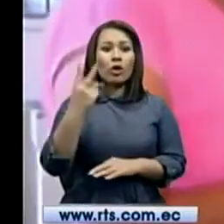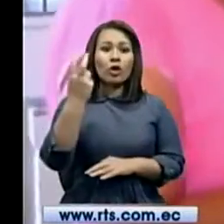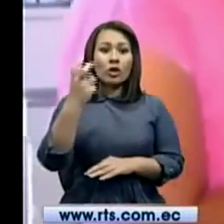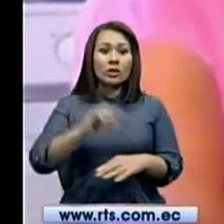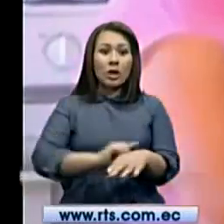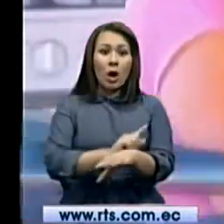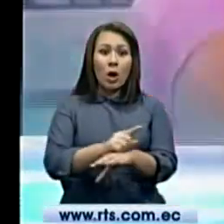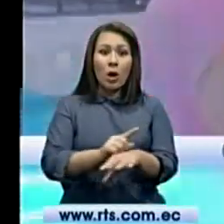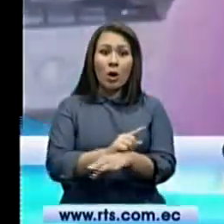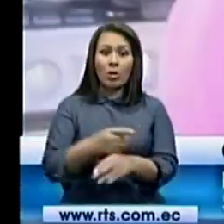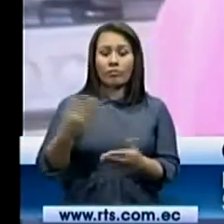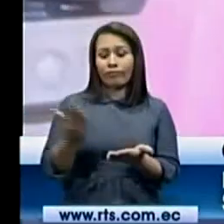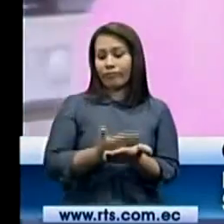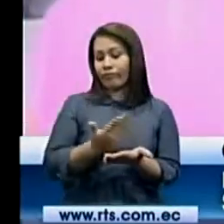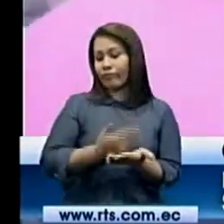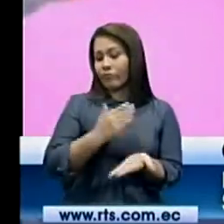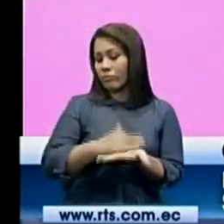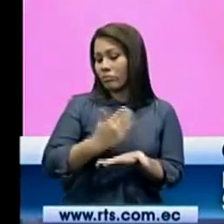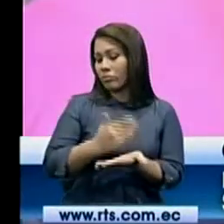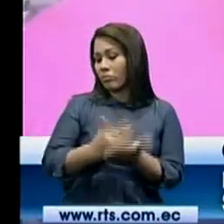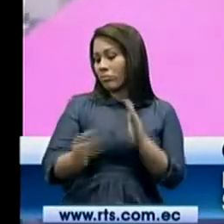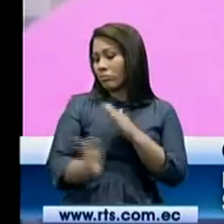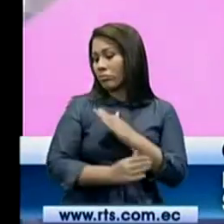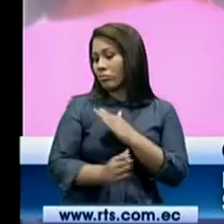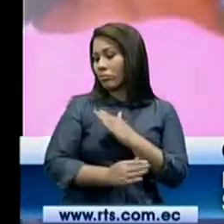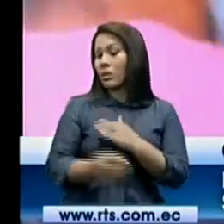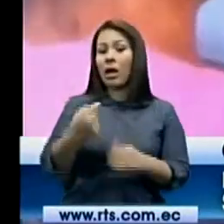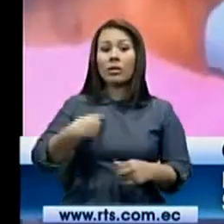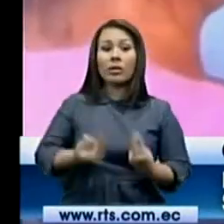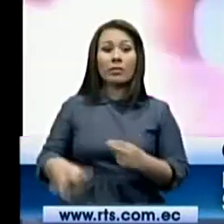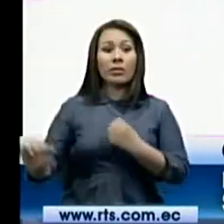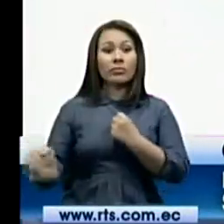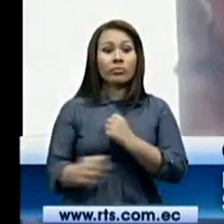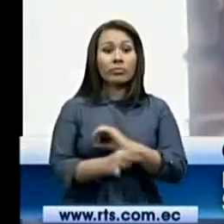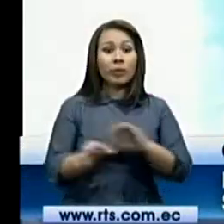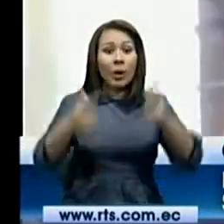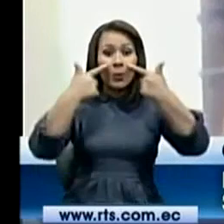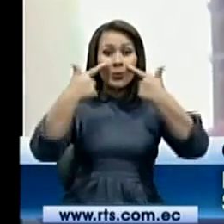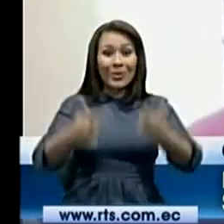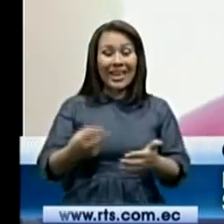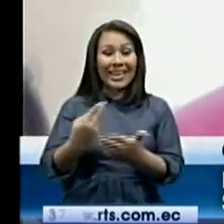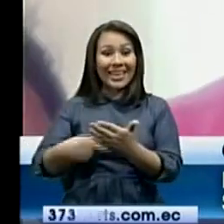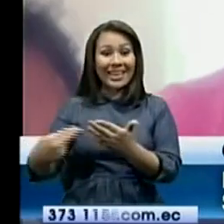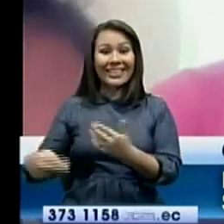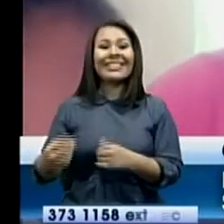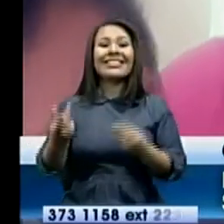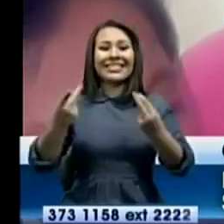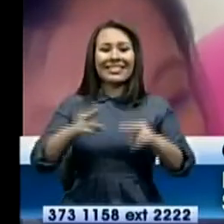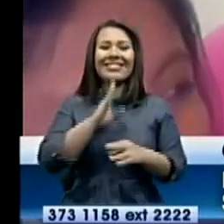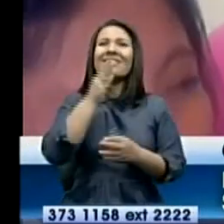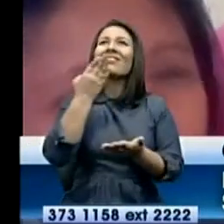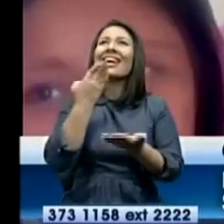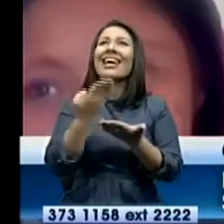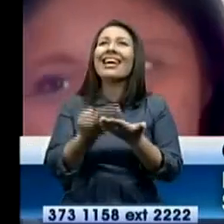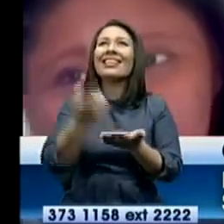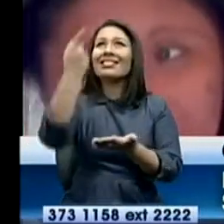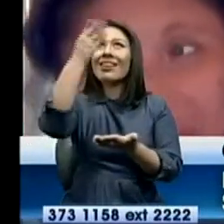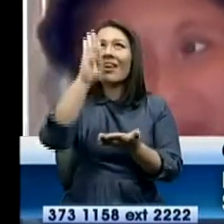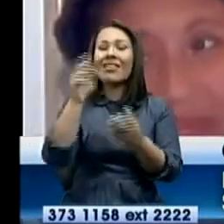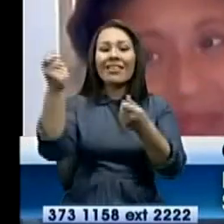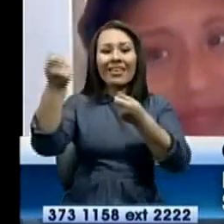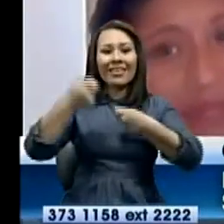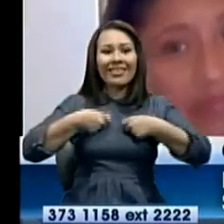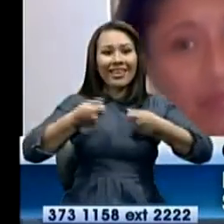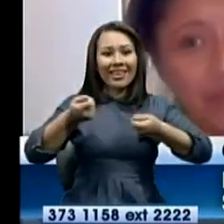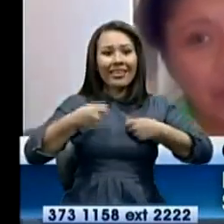se alista para los quehaceres domésticos y de madre. Cuida a sus pequeñas y siempre agradecida por el día a día y